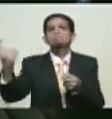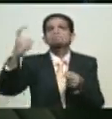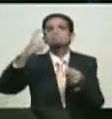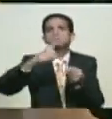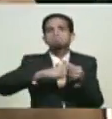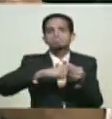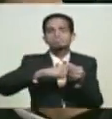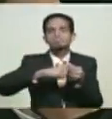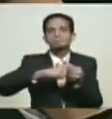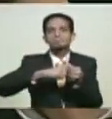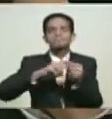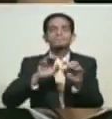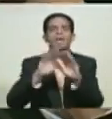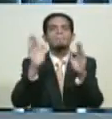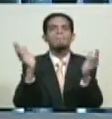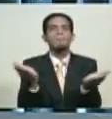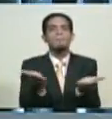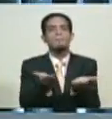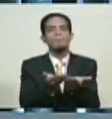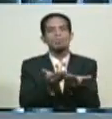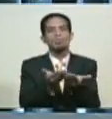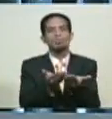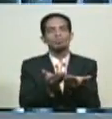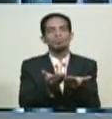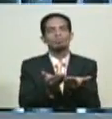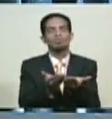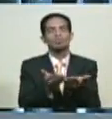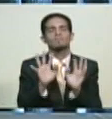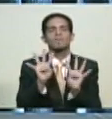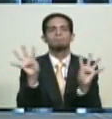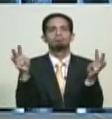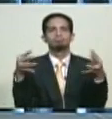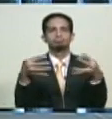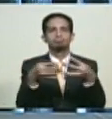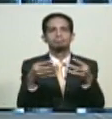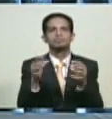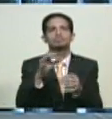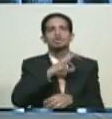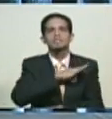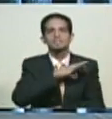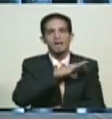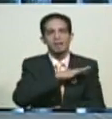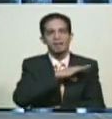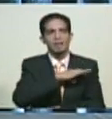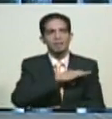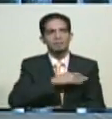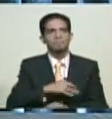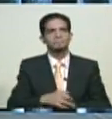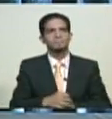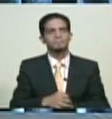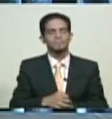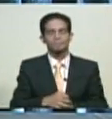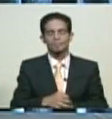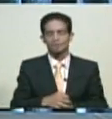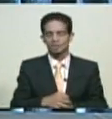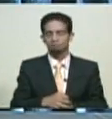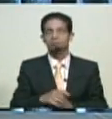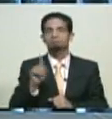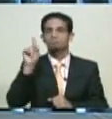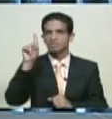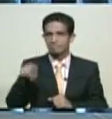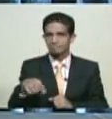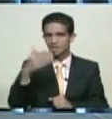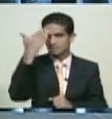en el mundo de las redes sociales bueno también me dicen que tenemos un saludo unas reflexiones